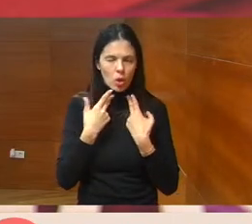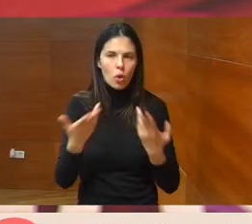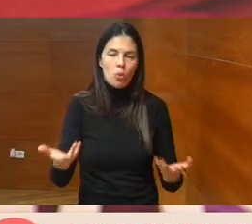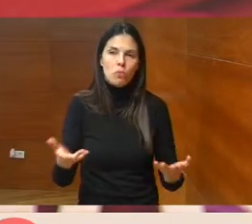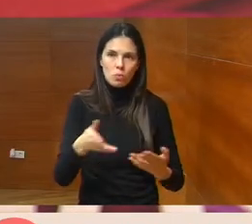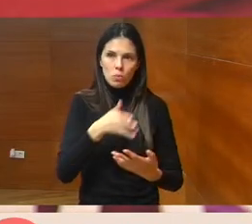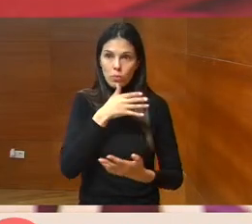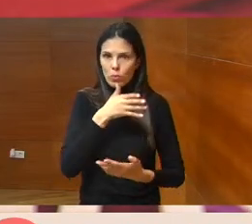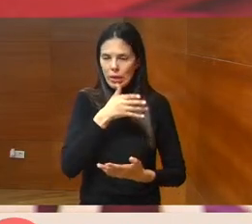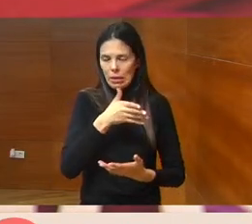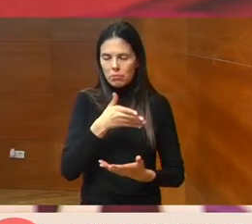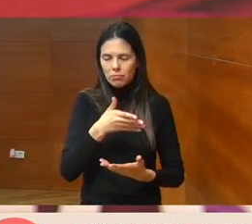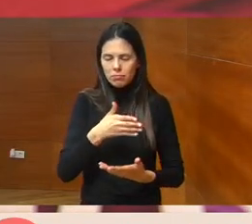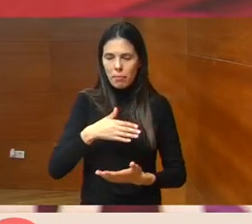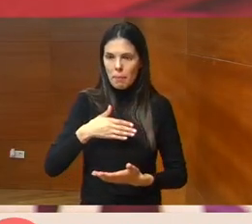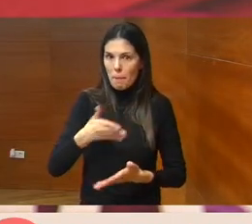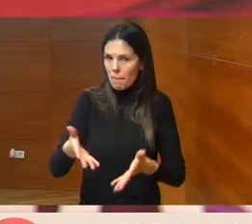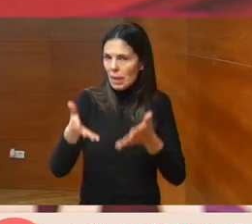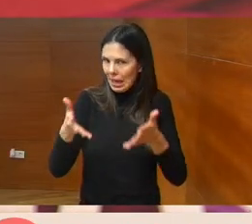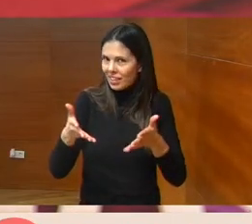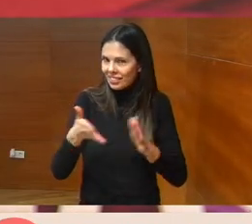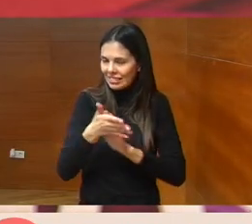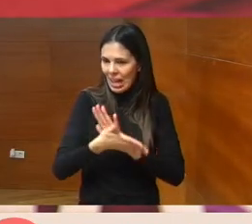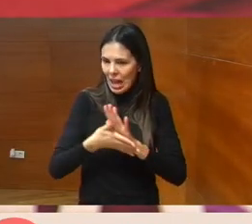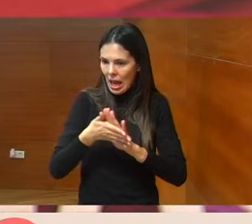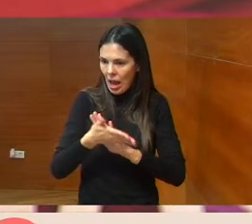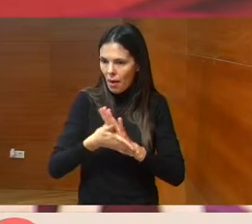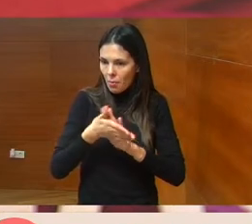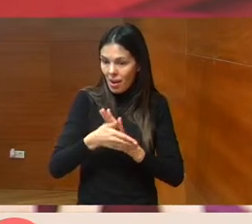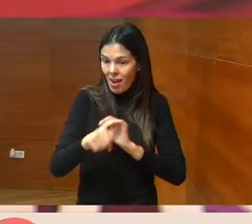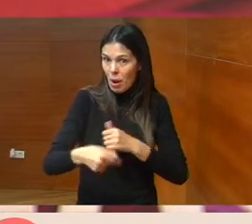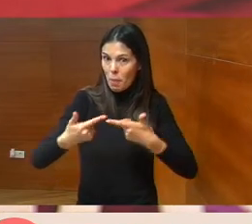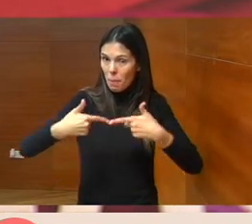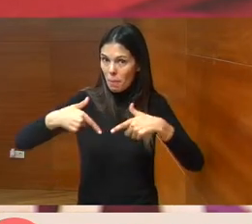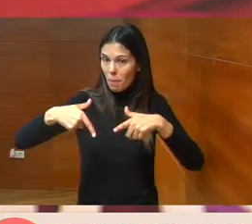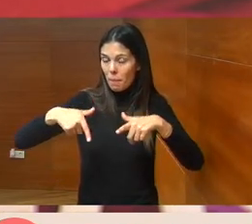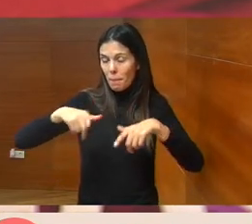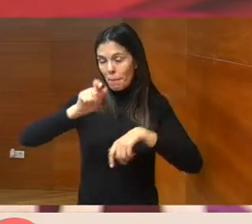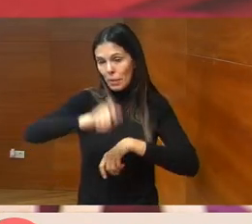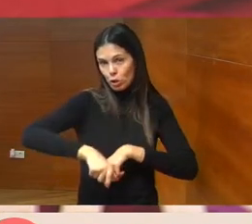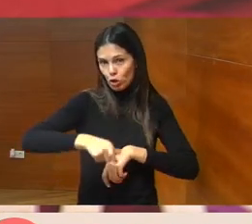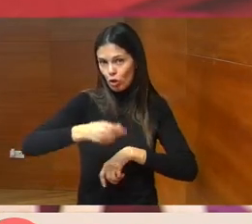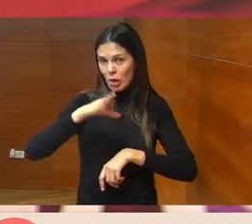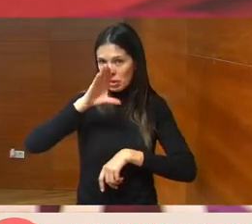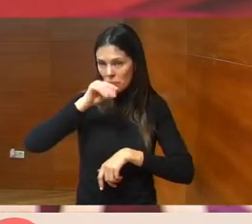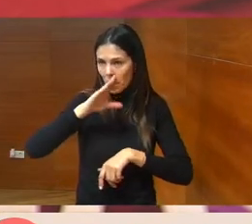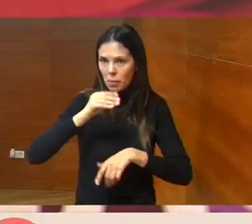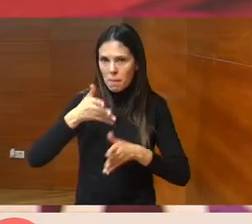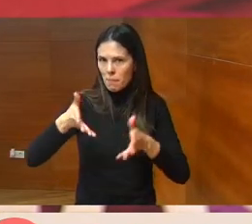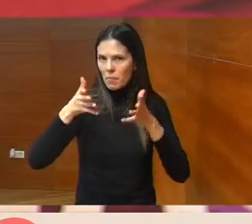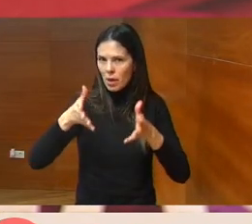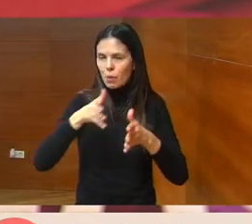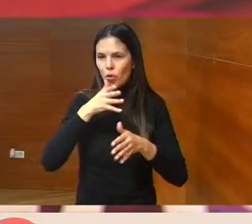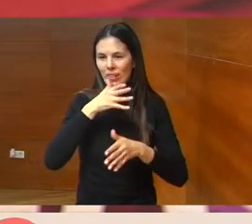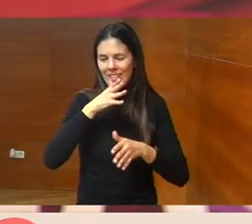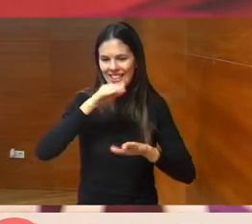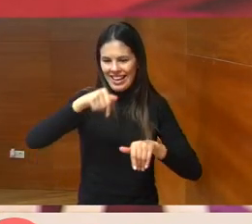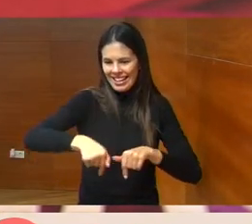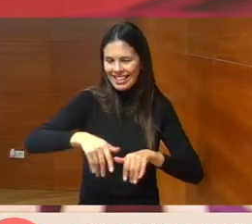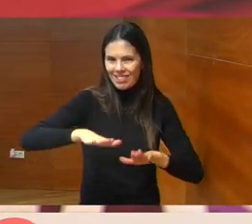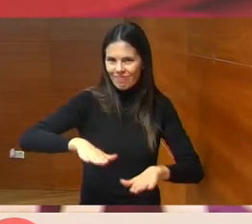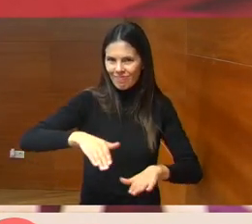encantó me precisamente poder falar de este personas y por movistas causas porque de pontevedra